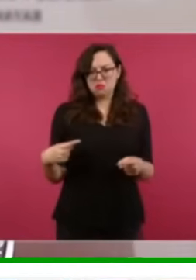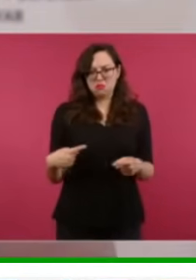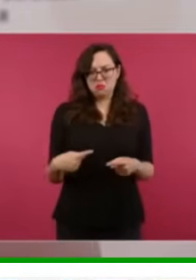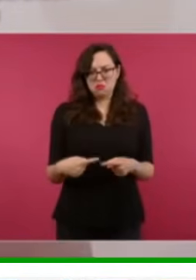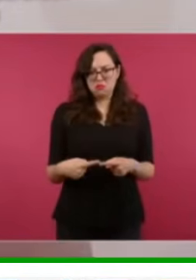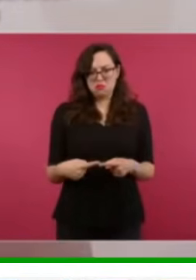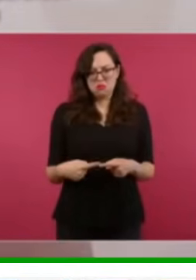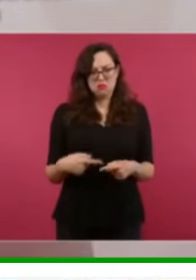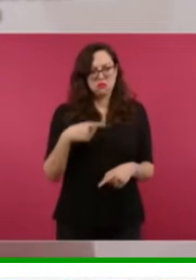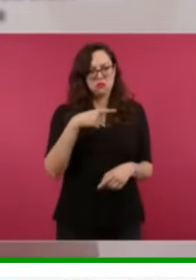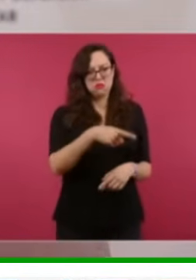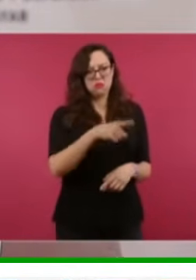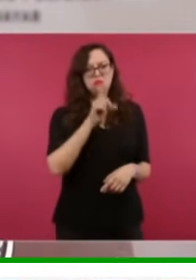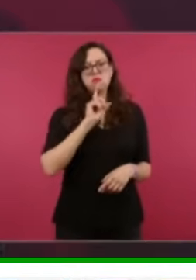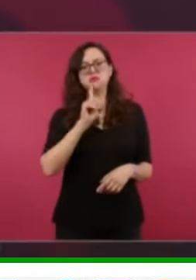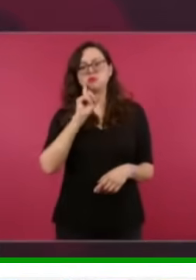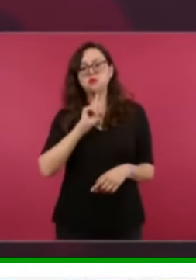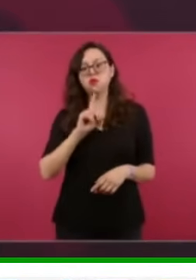se ampara